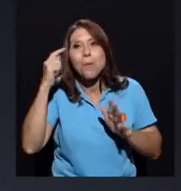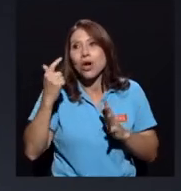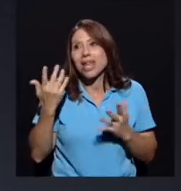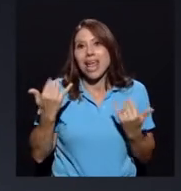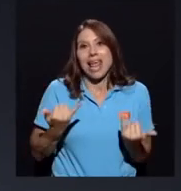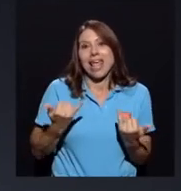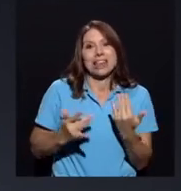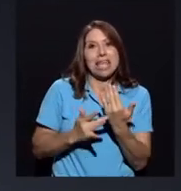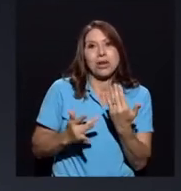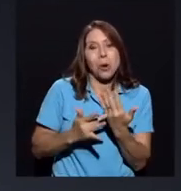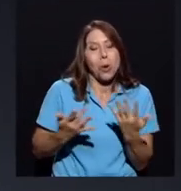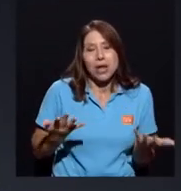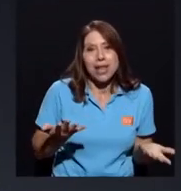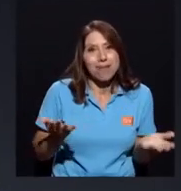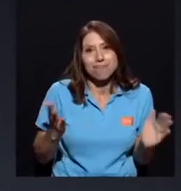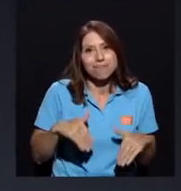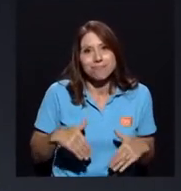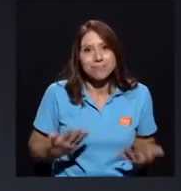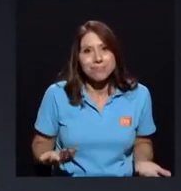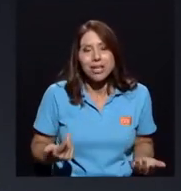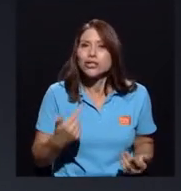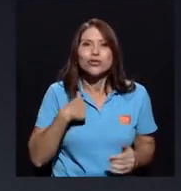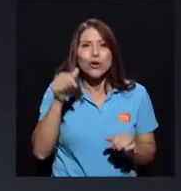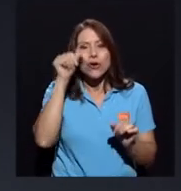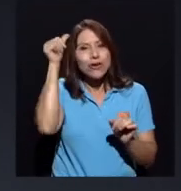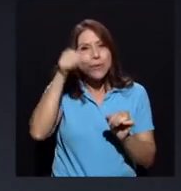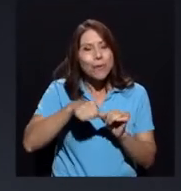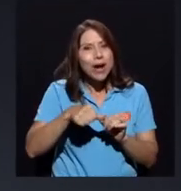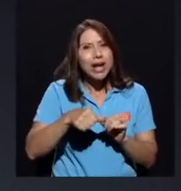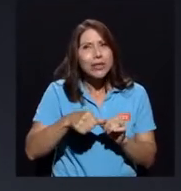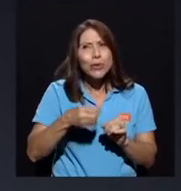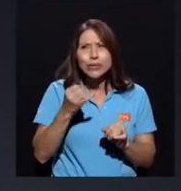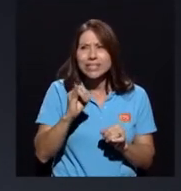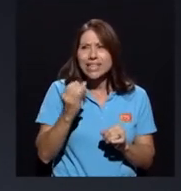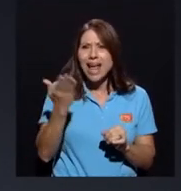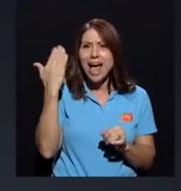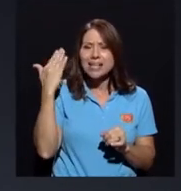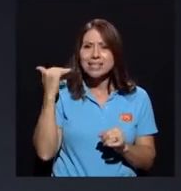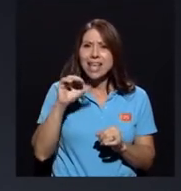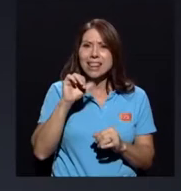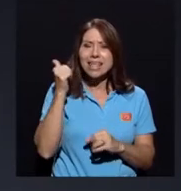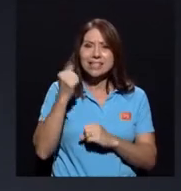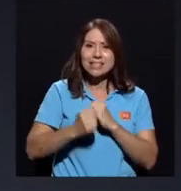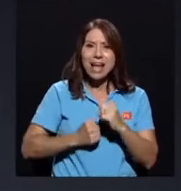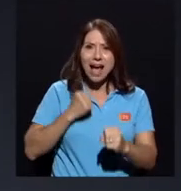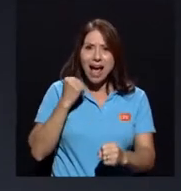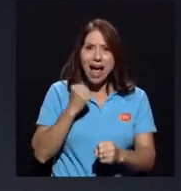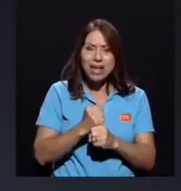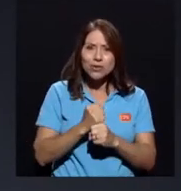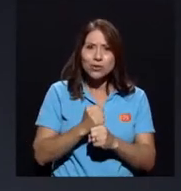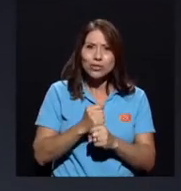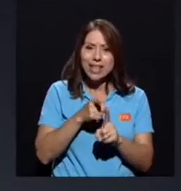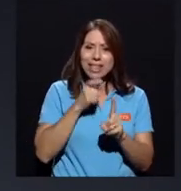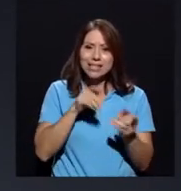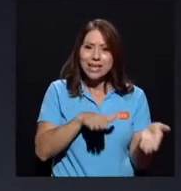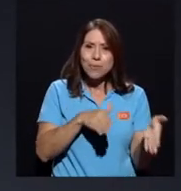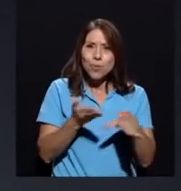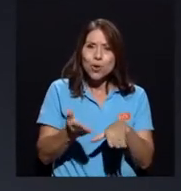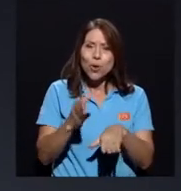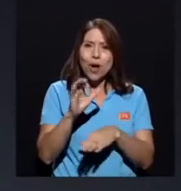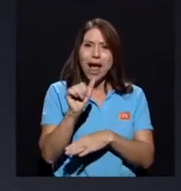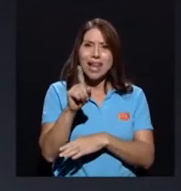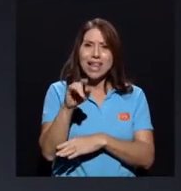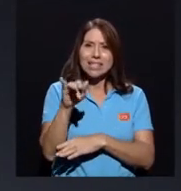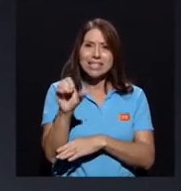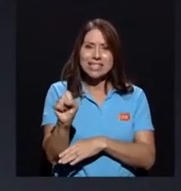yo no recuerdo si si si hace 10 años de de la muerte de don alexis pero igual